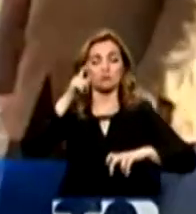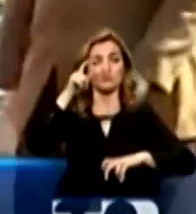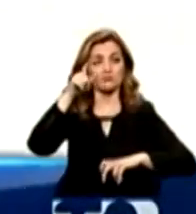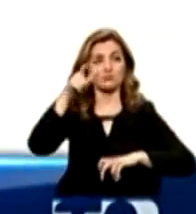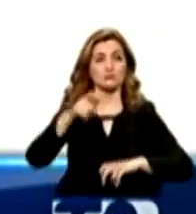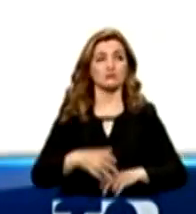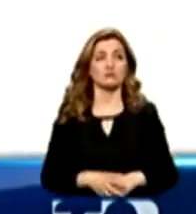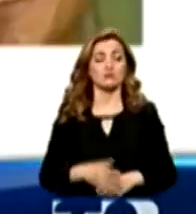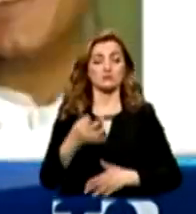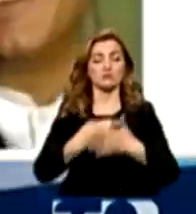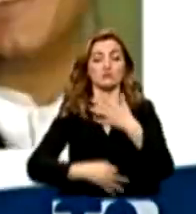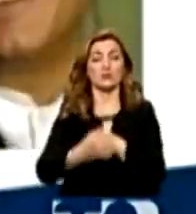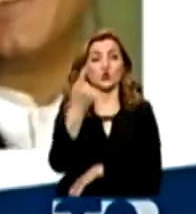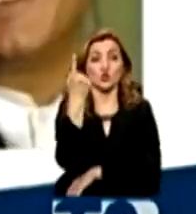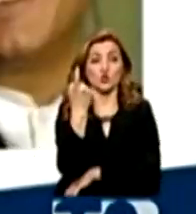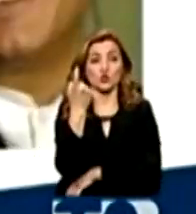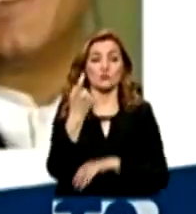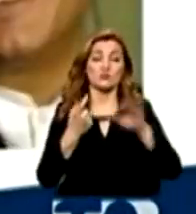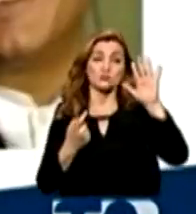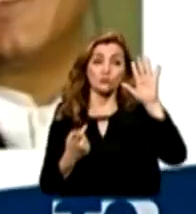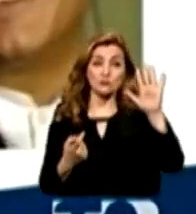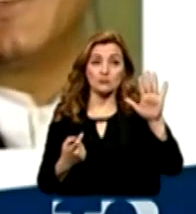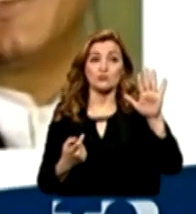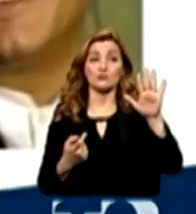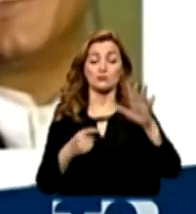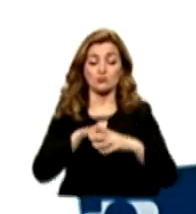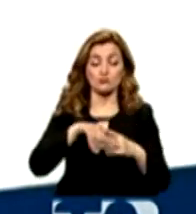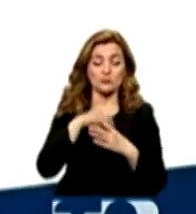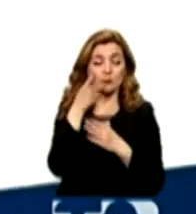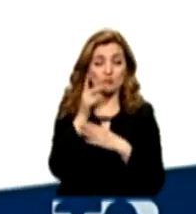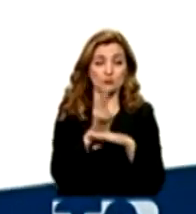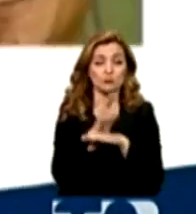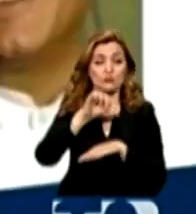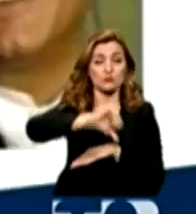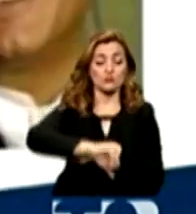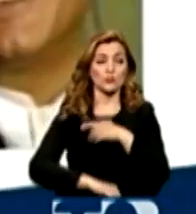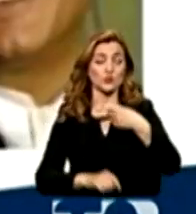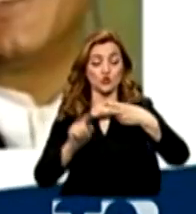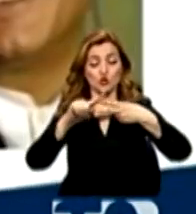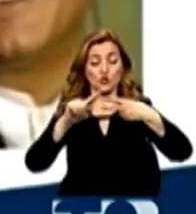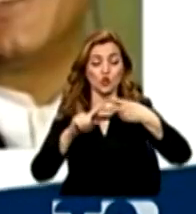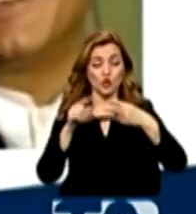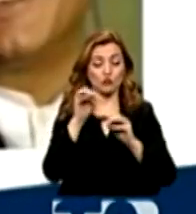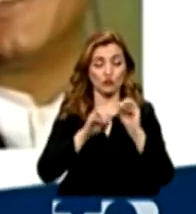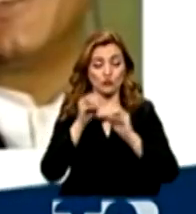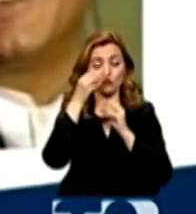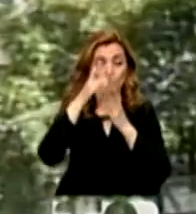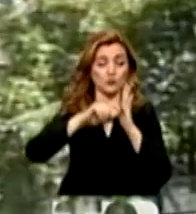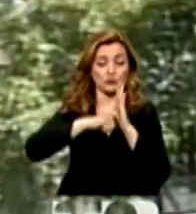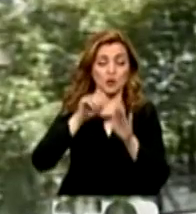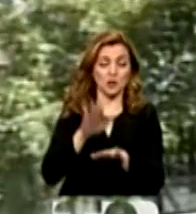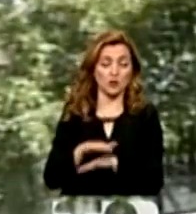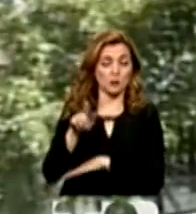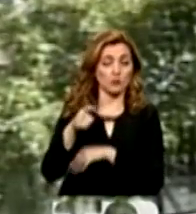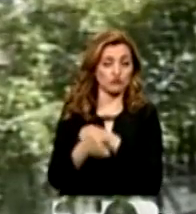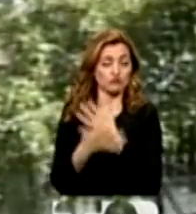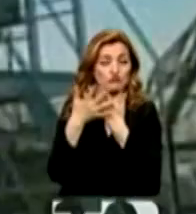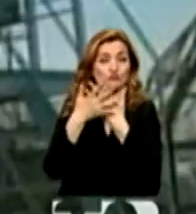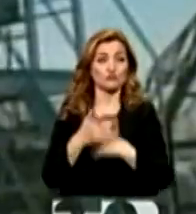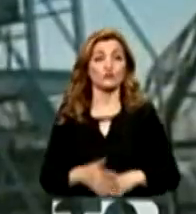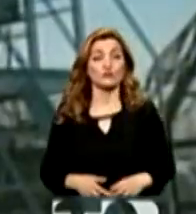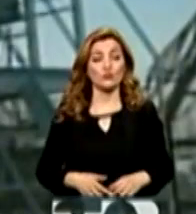Fiscalía, 11 en total. 5 de ellas son por peculado, 2 vienen de informes de Contraloría con indicios de responsabilidad